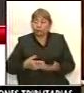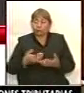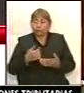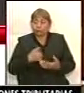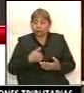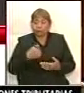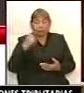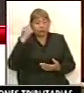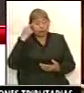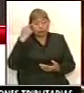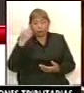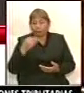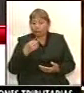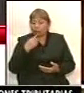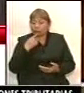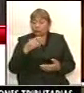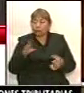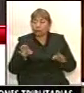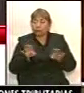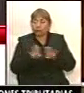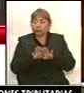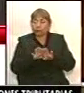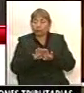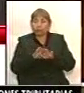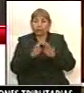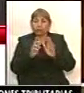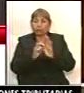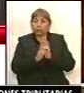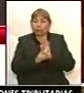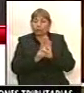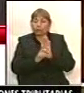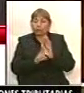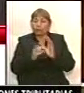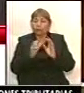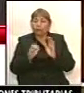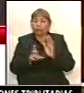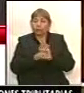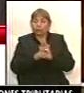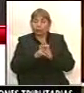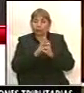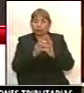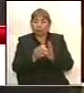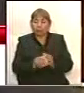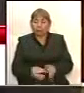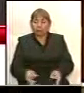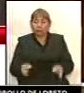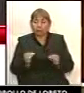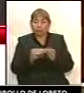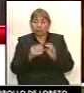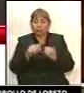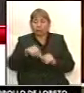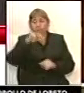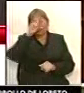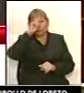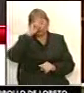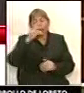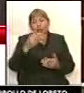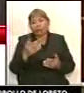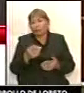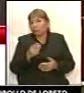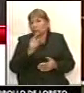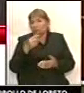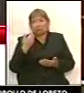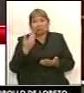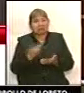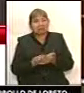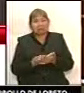que estamos cerrando la legislatura con una de las leyes más importantes para el país. No llegamos